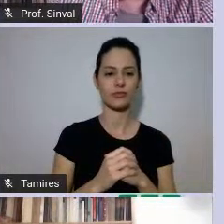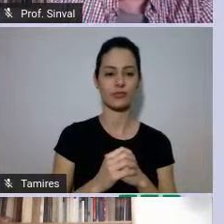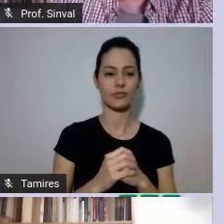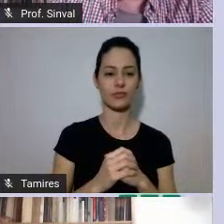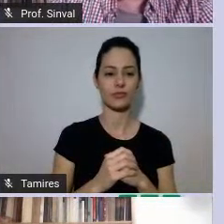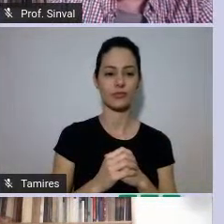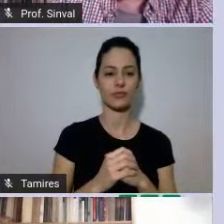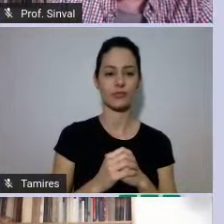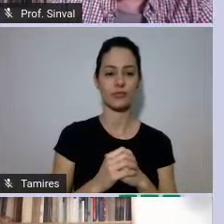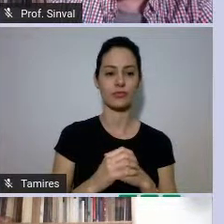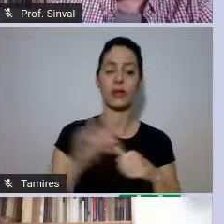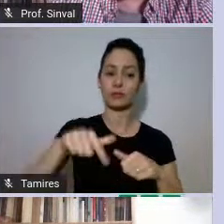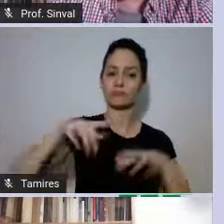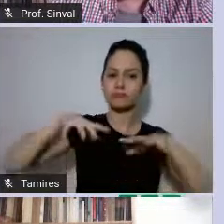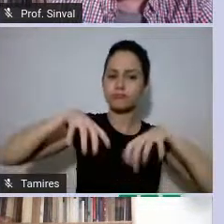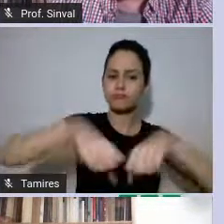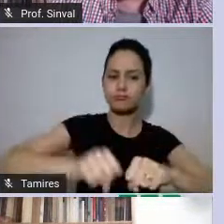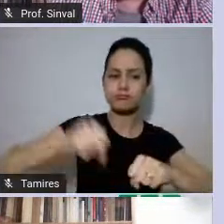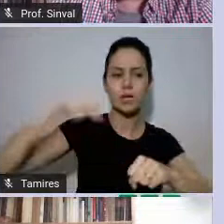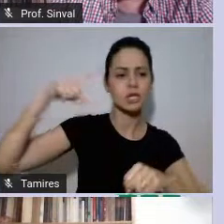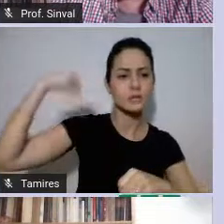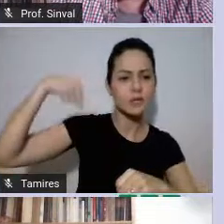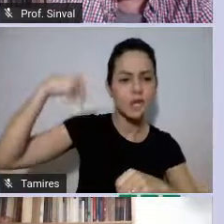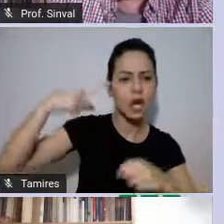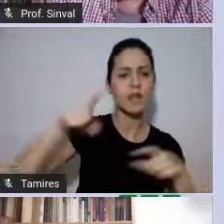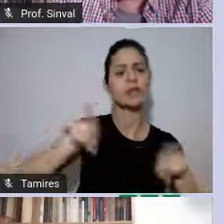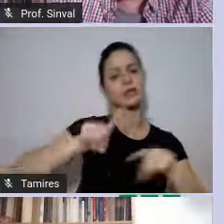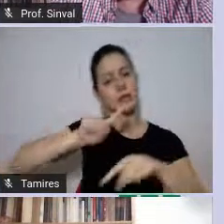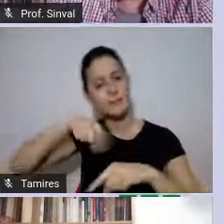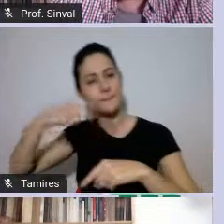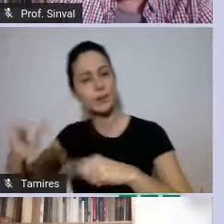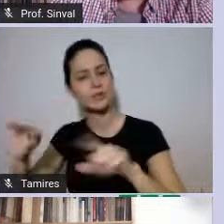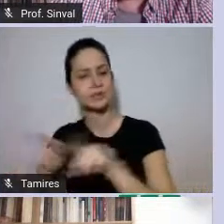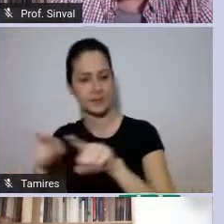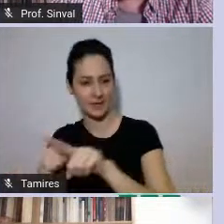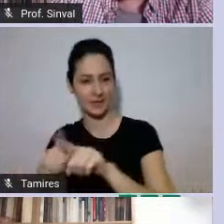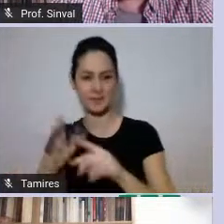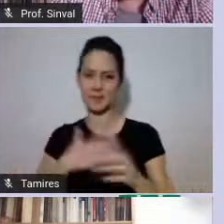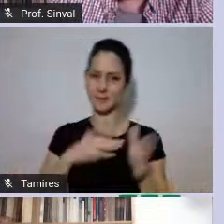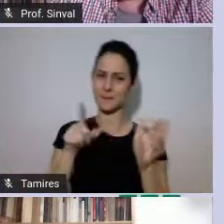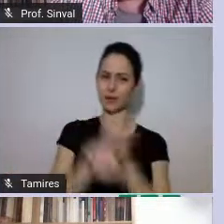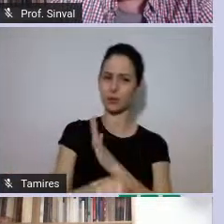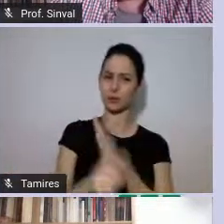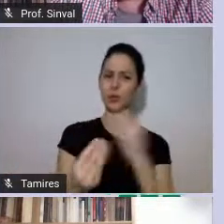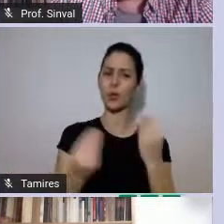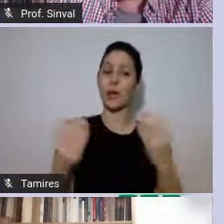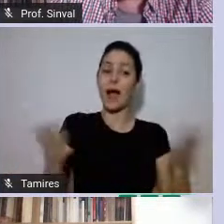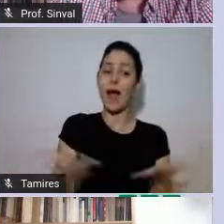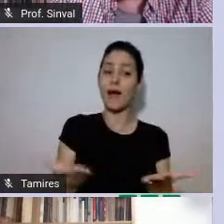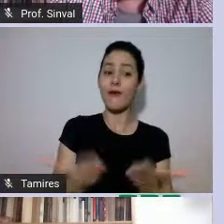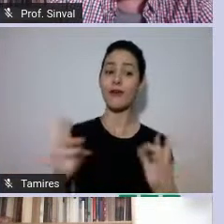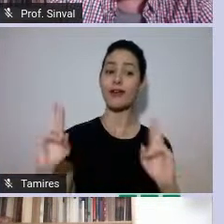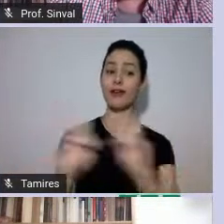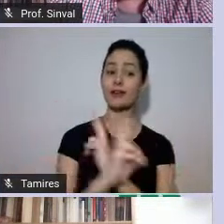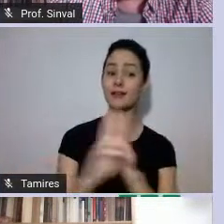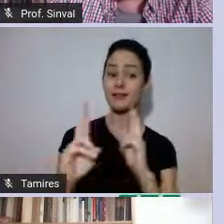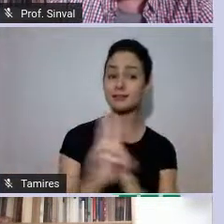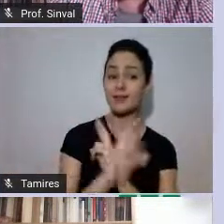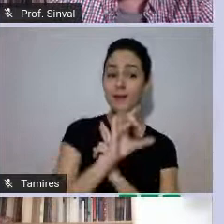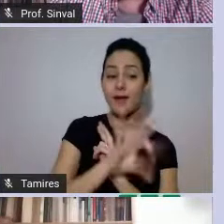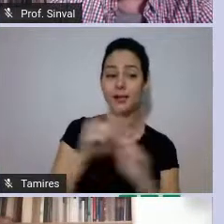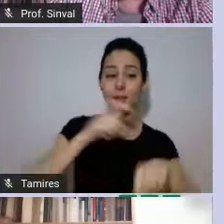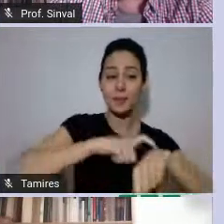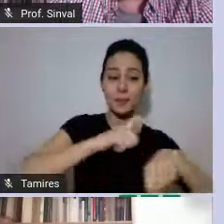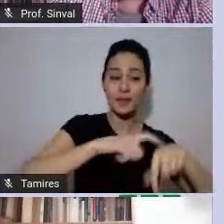durante la dominación española y en un momento posterior? De alguna manera, mi pregunta es, ¿qué pasa con estas relaciones en cada uno de estos